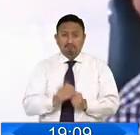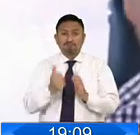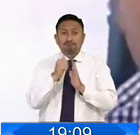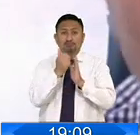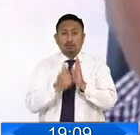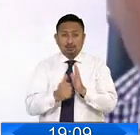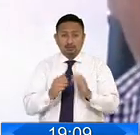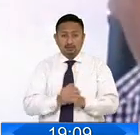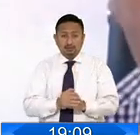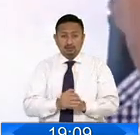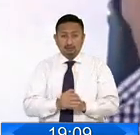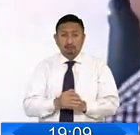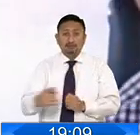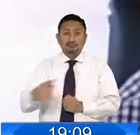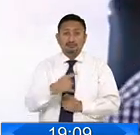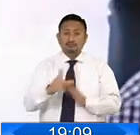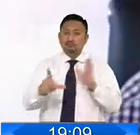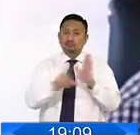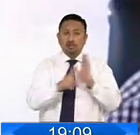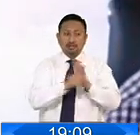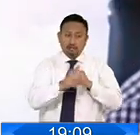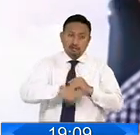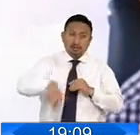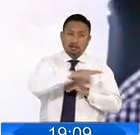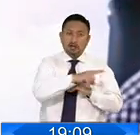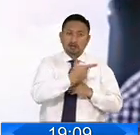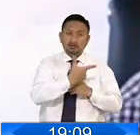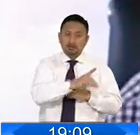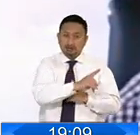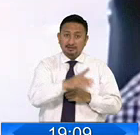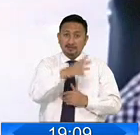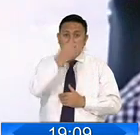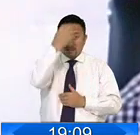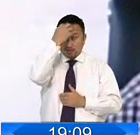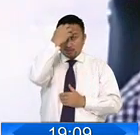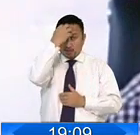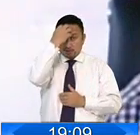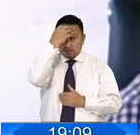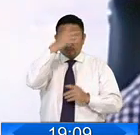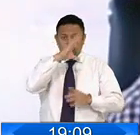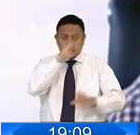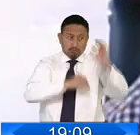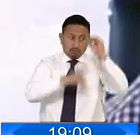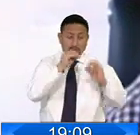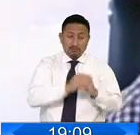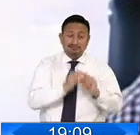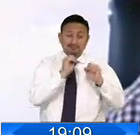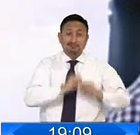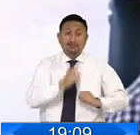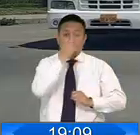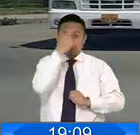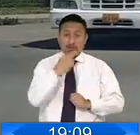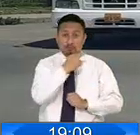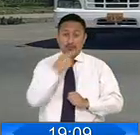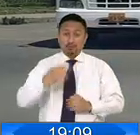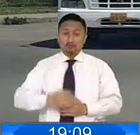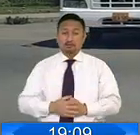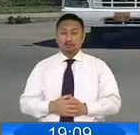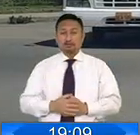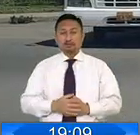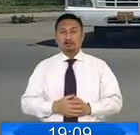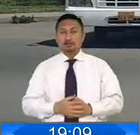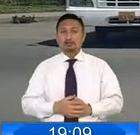artesanal, el estudio por ley. Tenemos que dar a cada uno de los reos para que ellos tengan una política de rehabilitación.